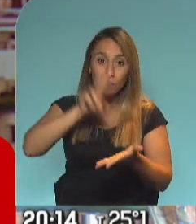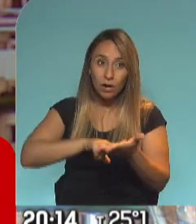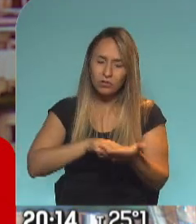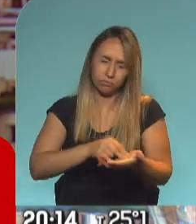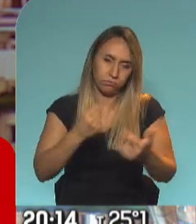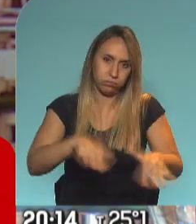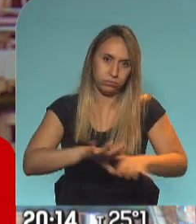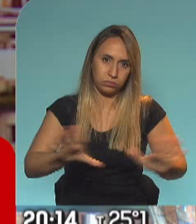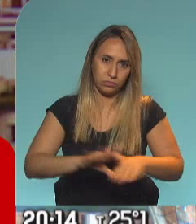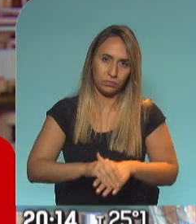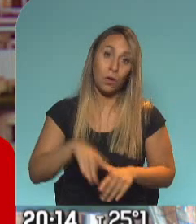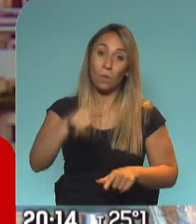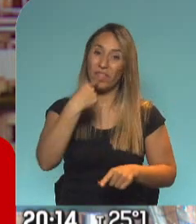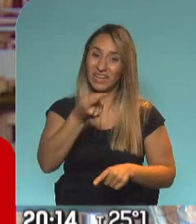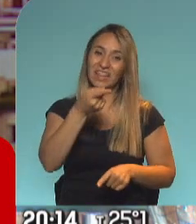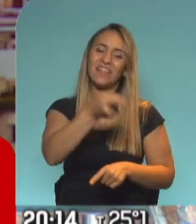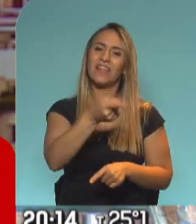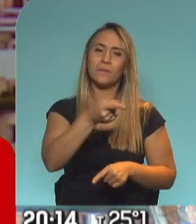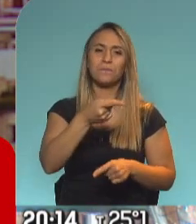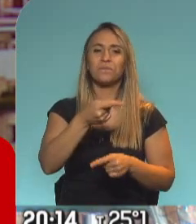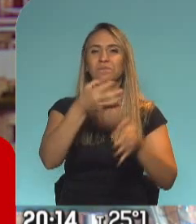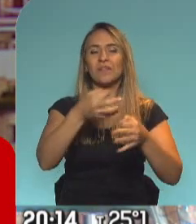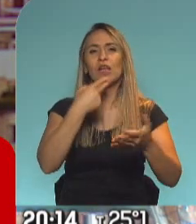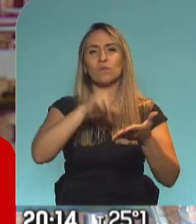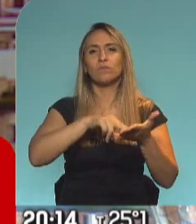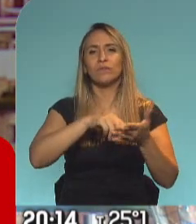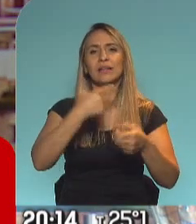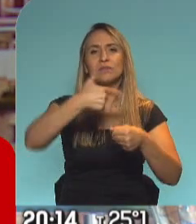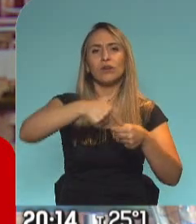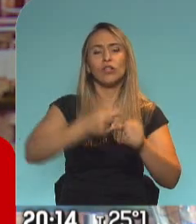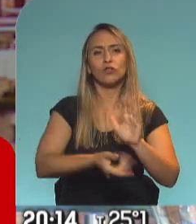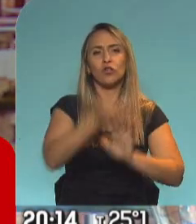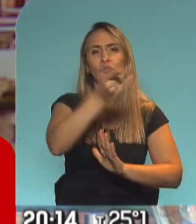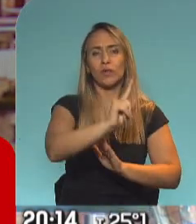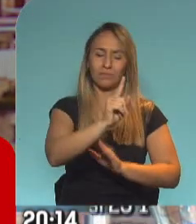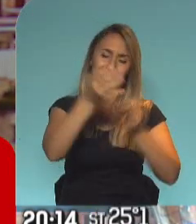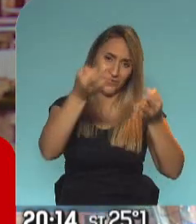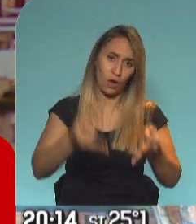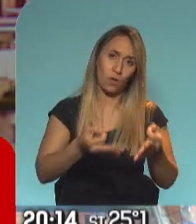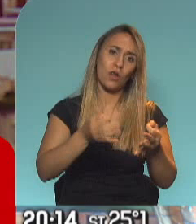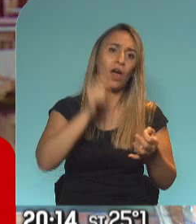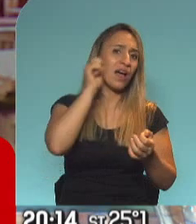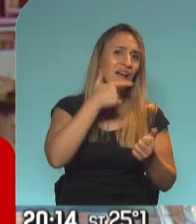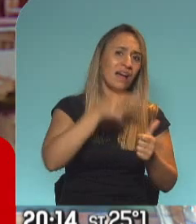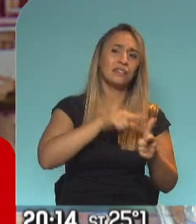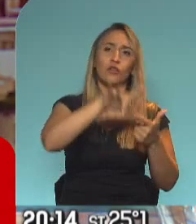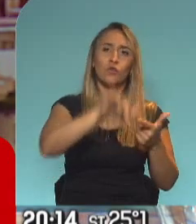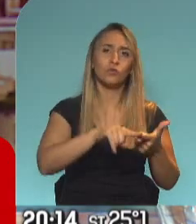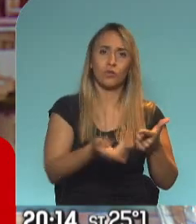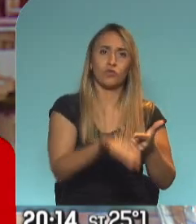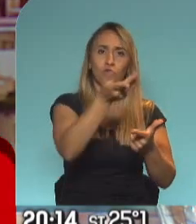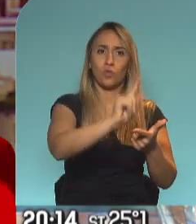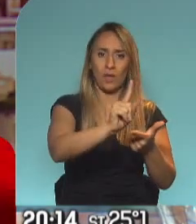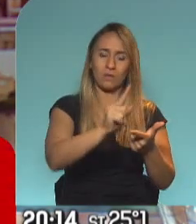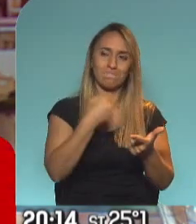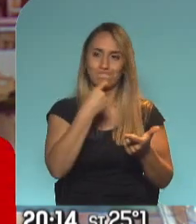que los servicios no habían subido. Seguramente que el gas y la luz no subieron, no tengo presente ahora si hubo